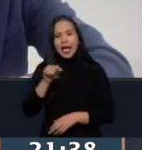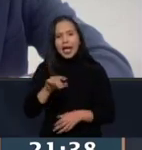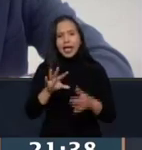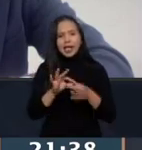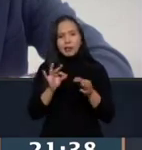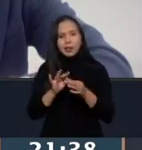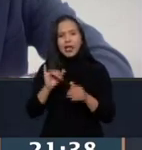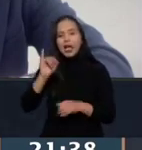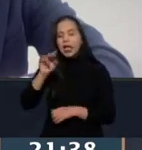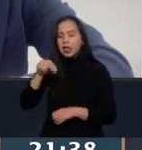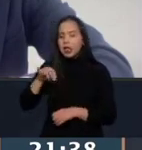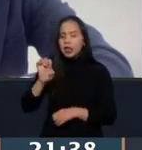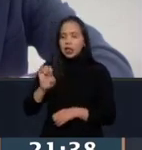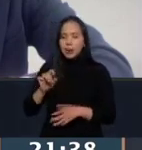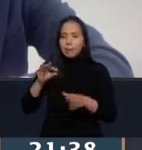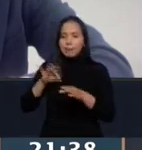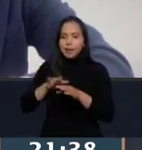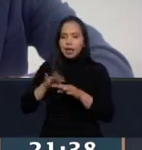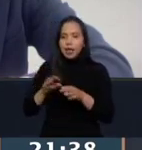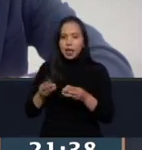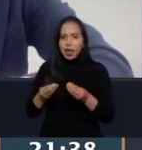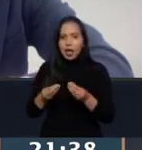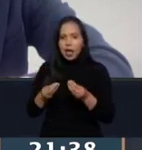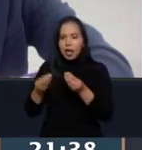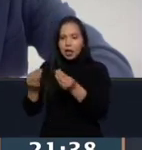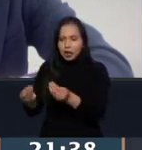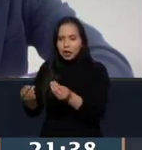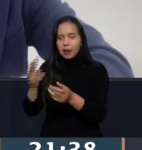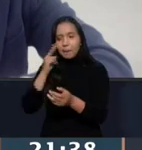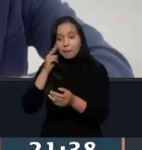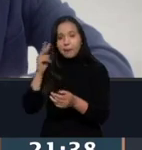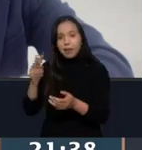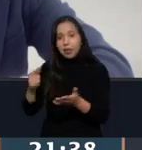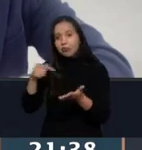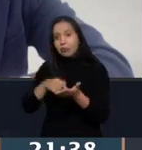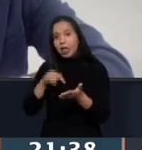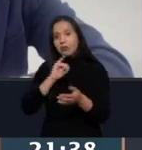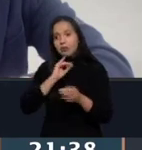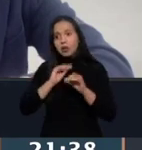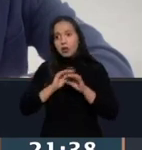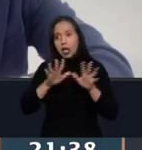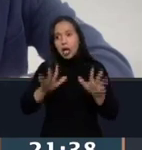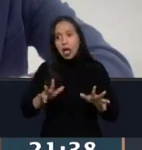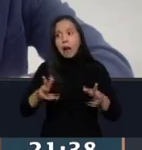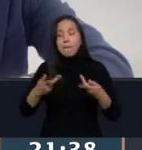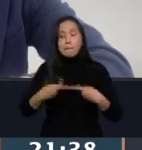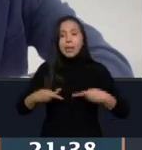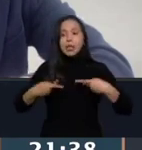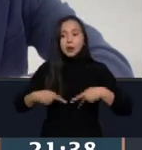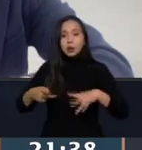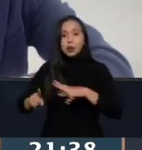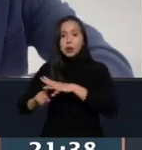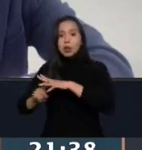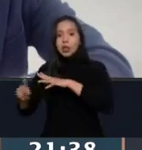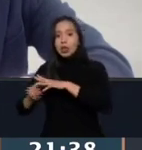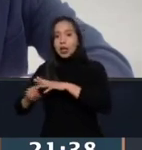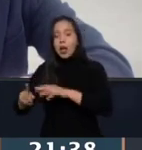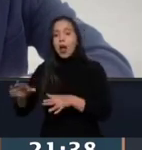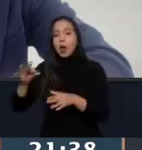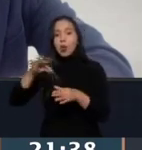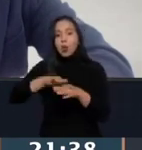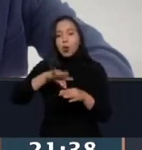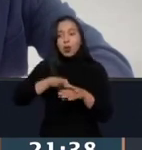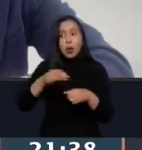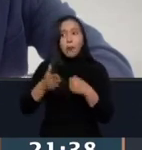ante el INE esta información tratando de hacer ver que se estaba buscando que los migrantes pudieran votar en la elección del próximo